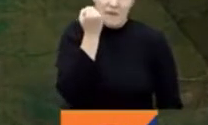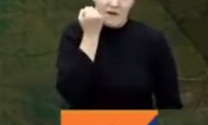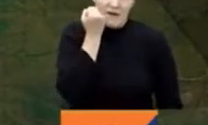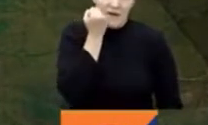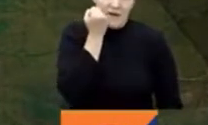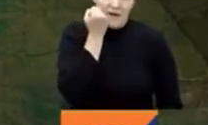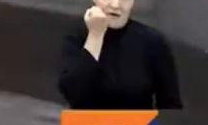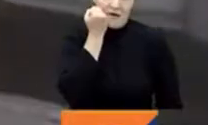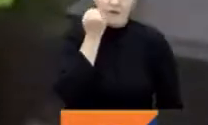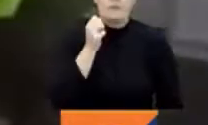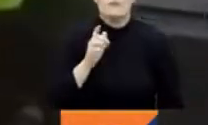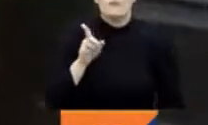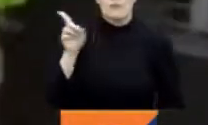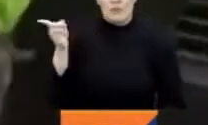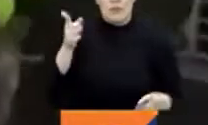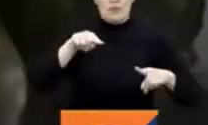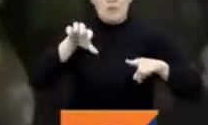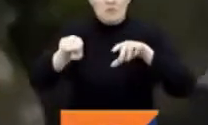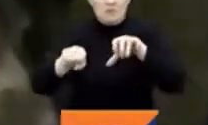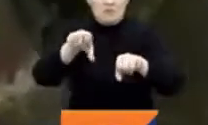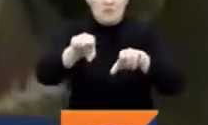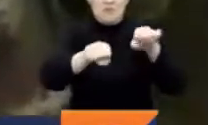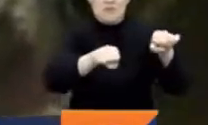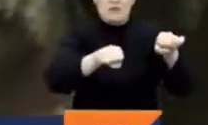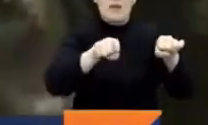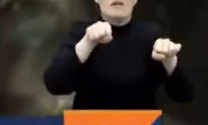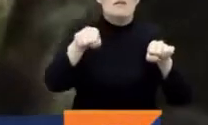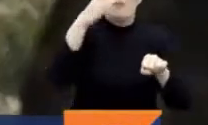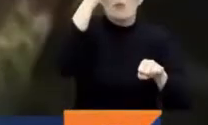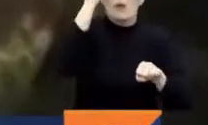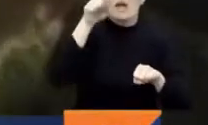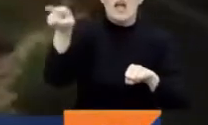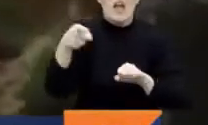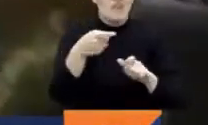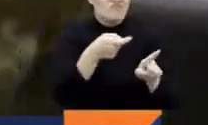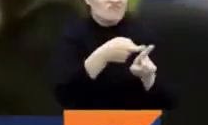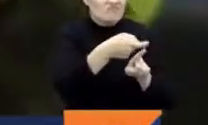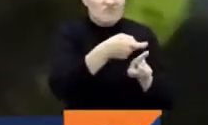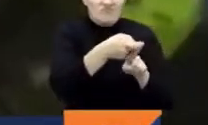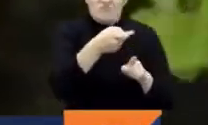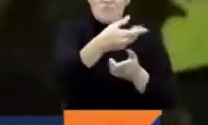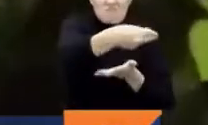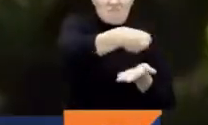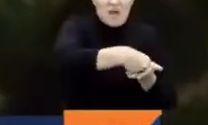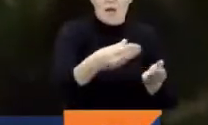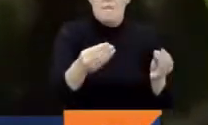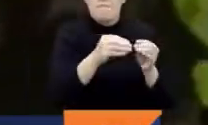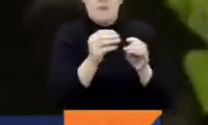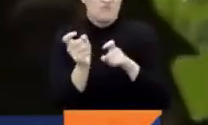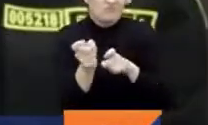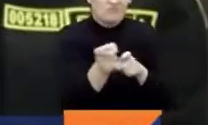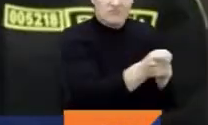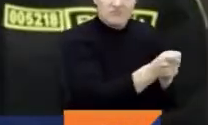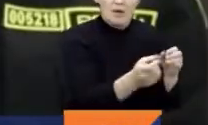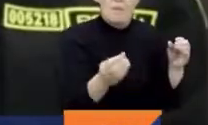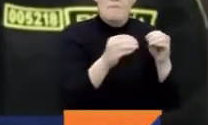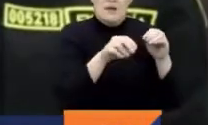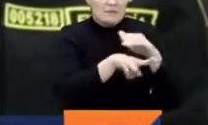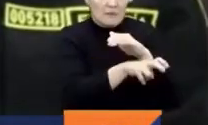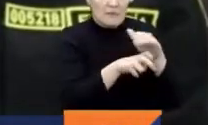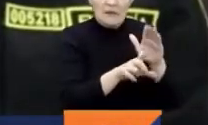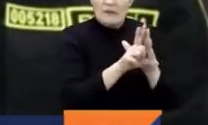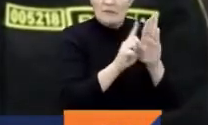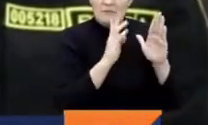estos sujetos operaban. Los cargos contra ellos incluían sicariato, extorsión a comerciantes, tráfico de armas y minería ilegal.